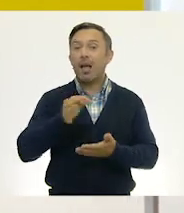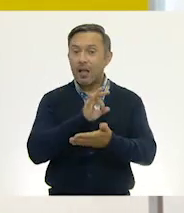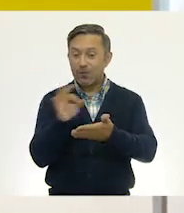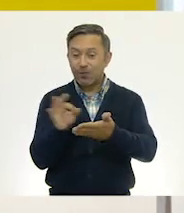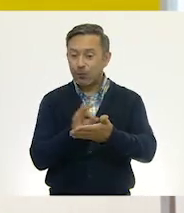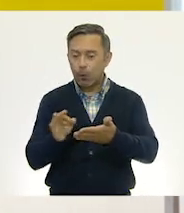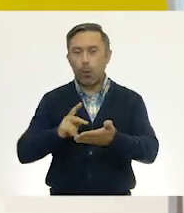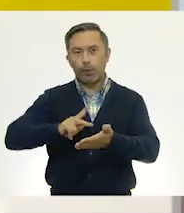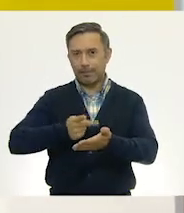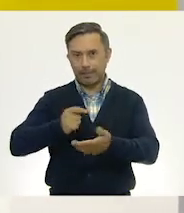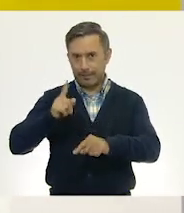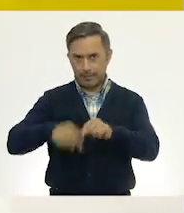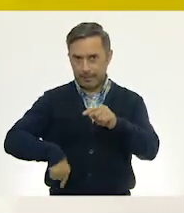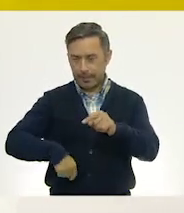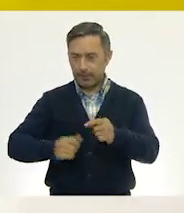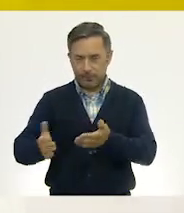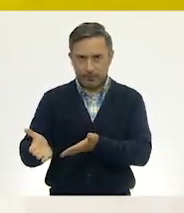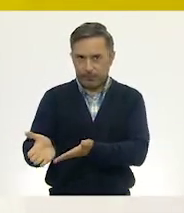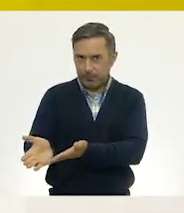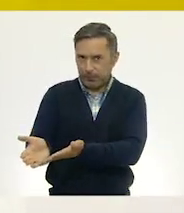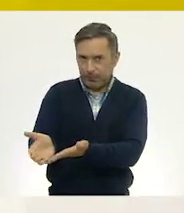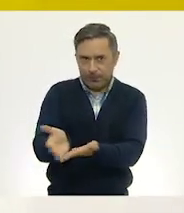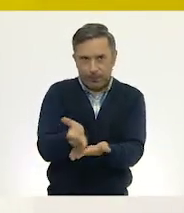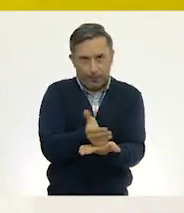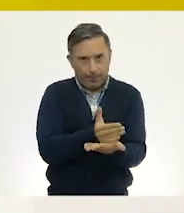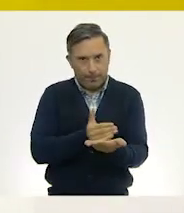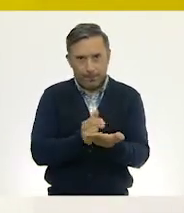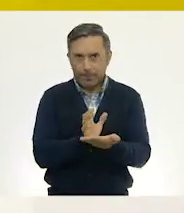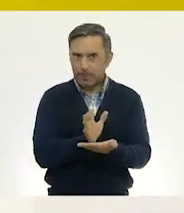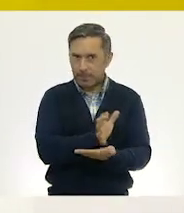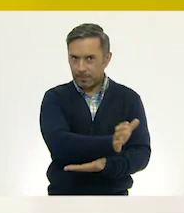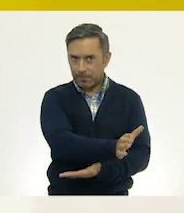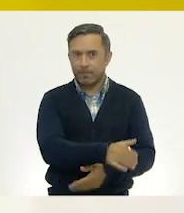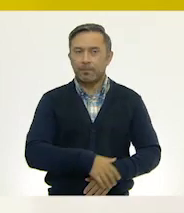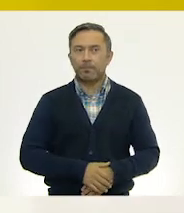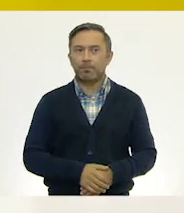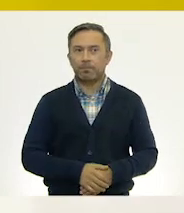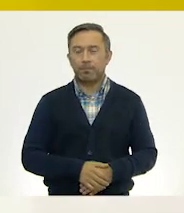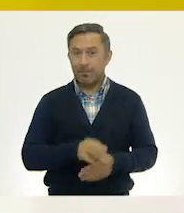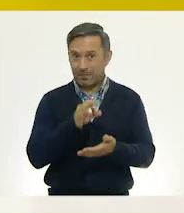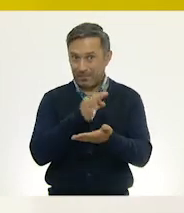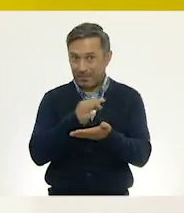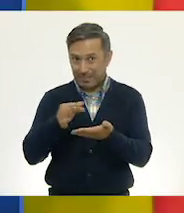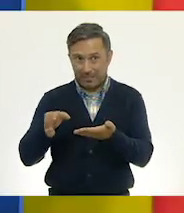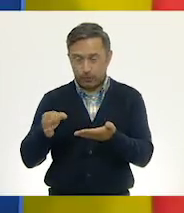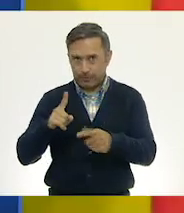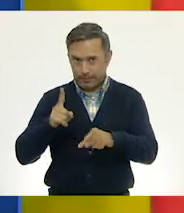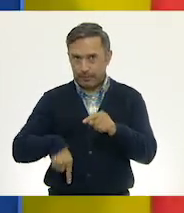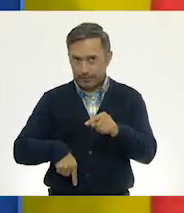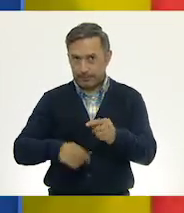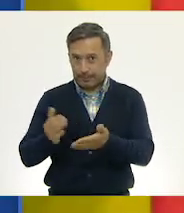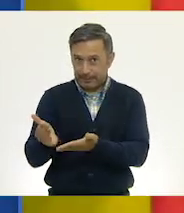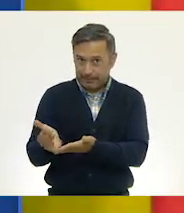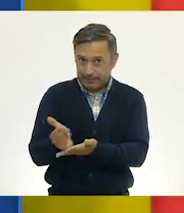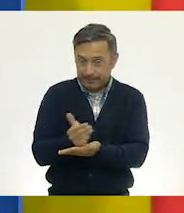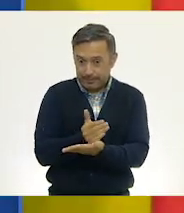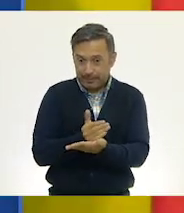nuestros tableros porque los vamos a utilizar. Entonces vamos a quitar todas estas fichas.